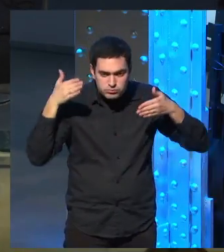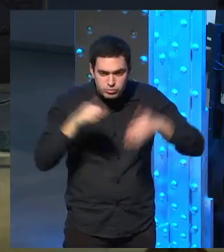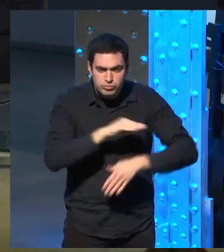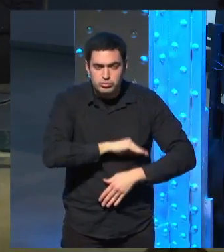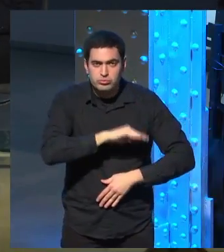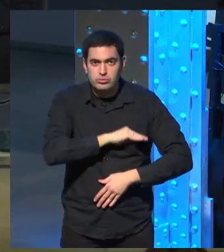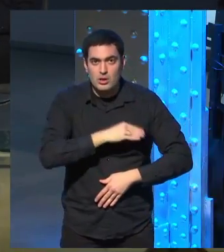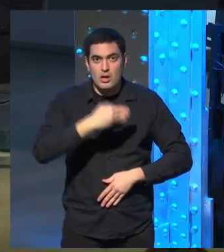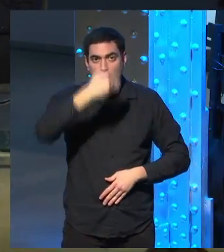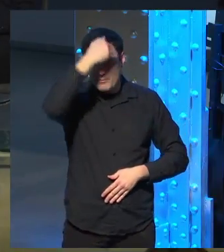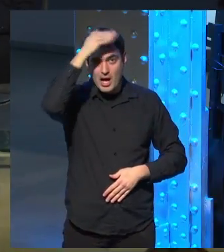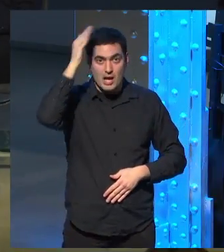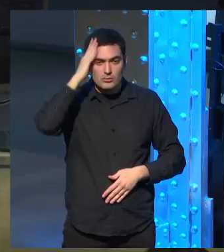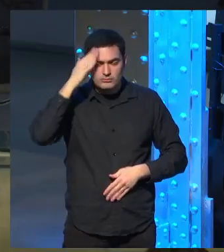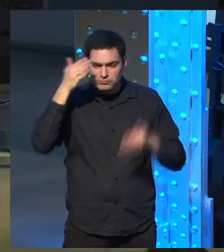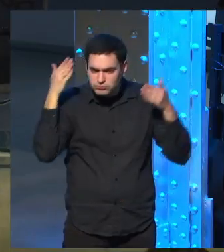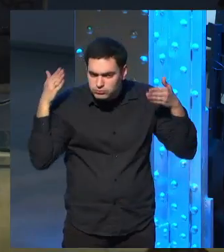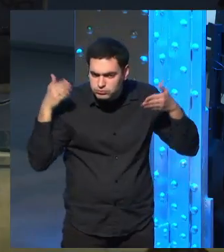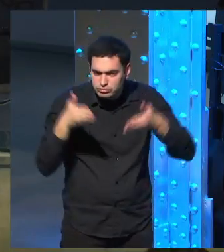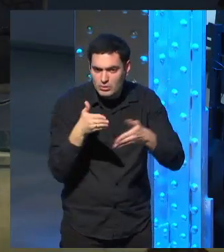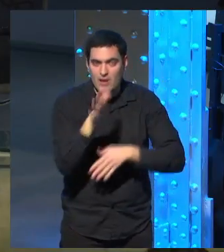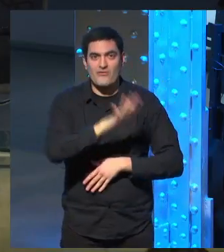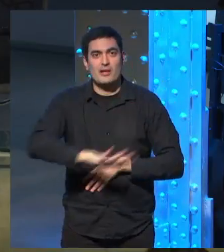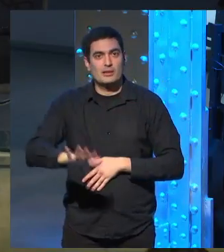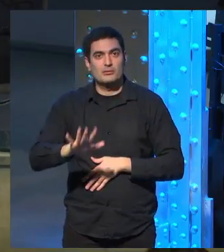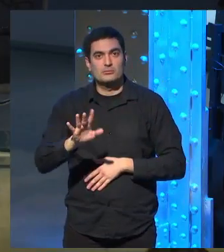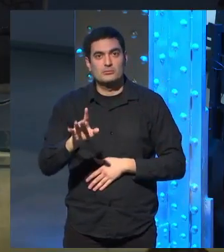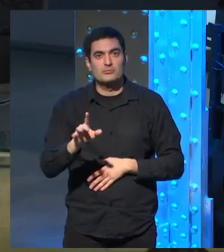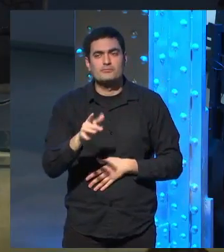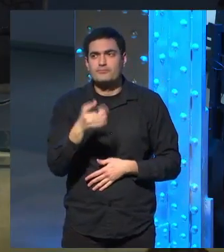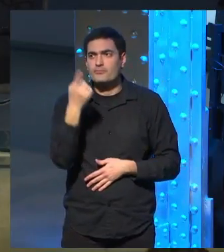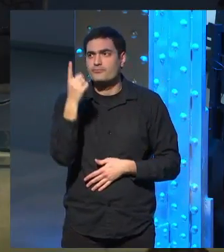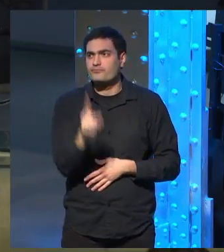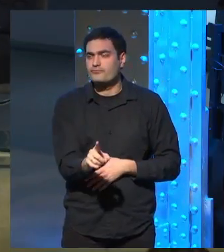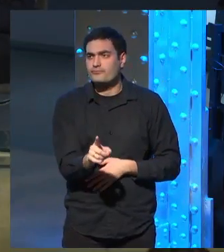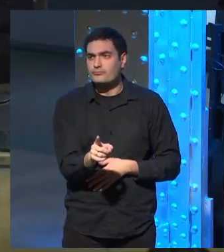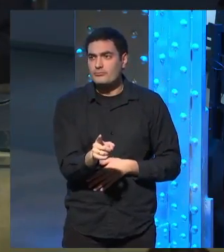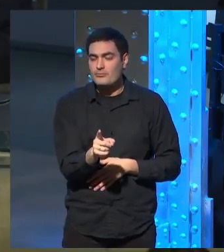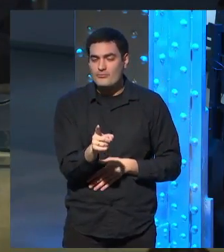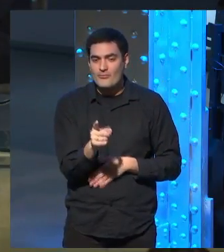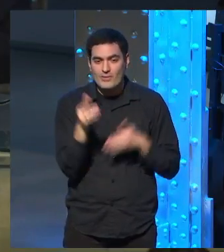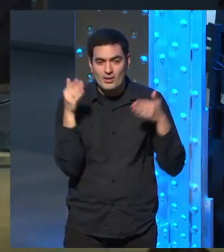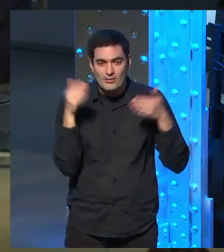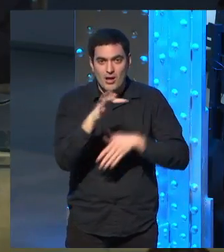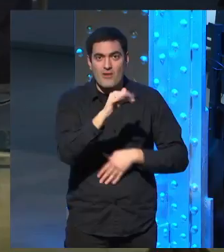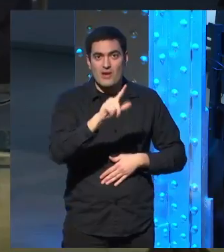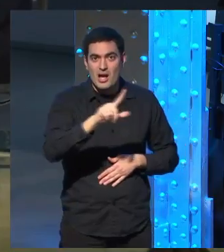que presta Bartók a lo infantil, ¿no? La atención de Falla,